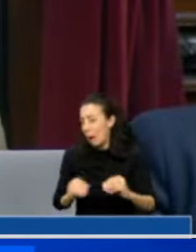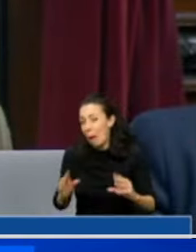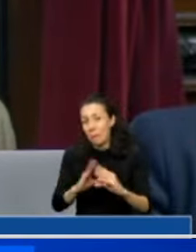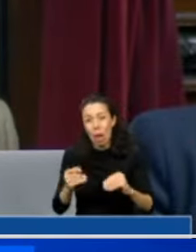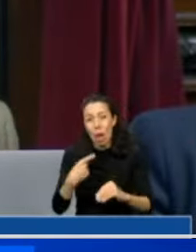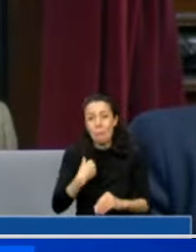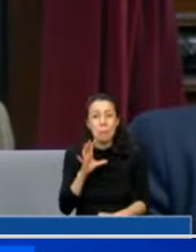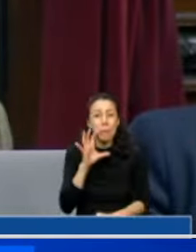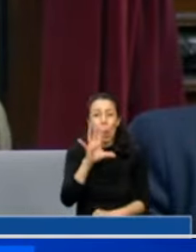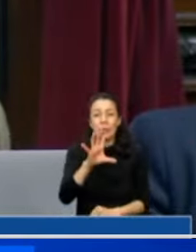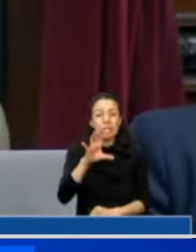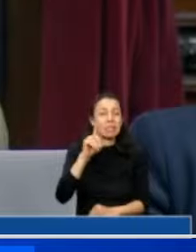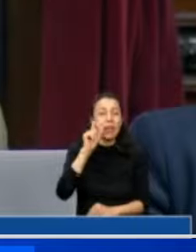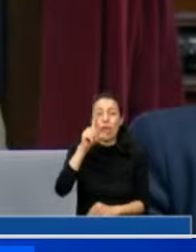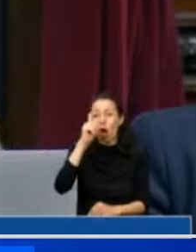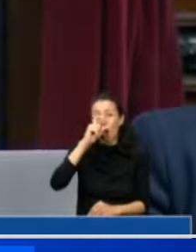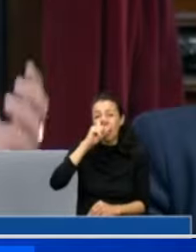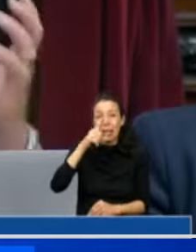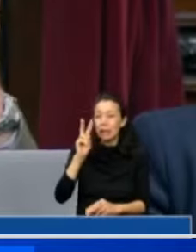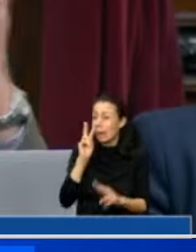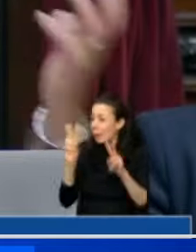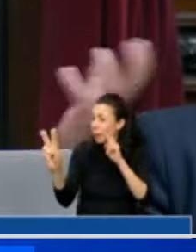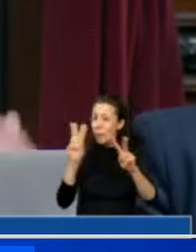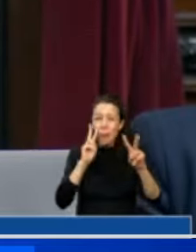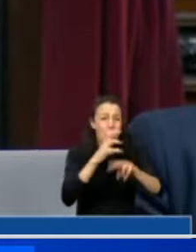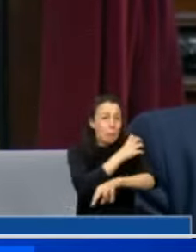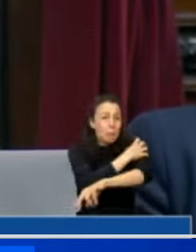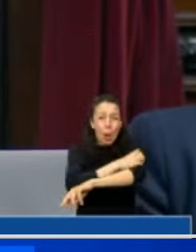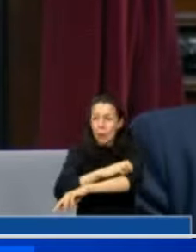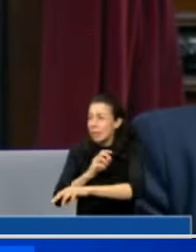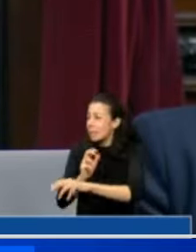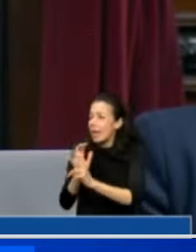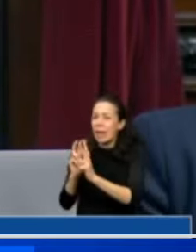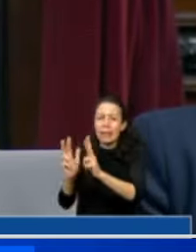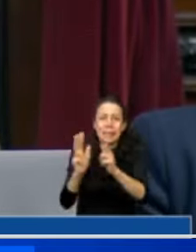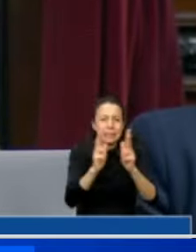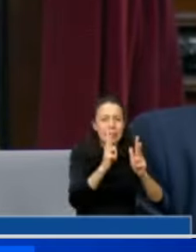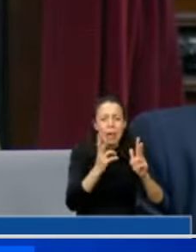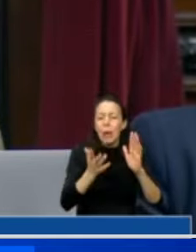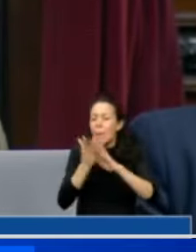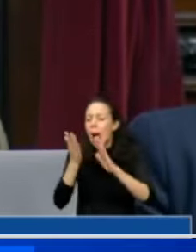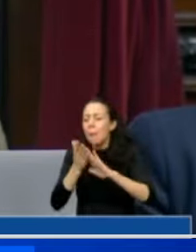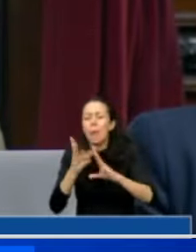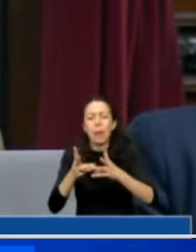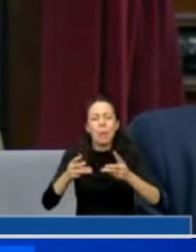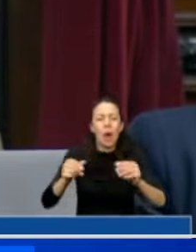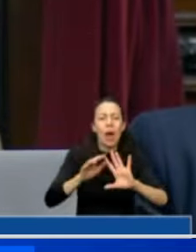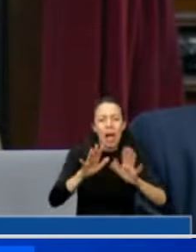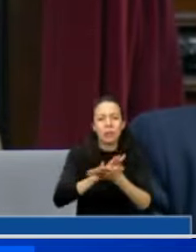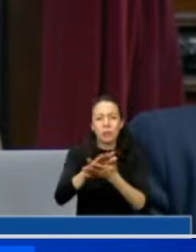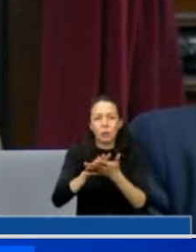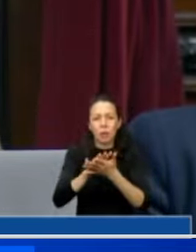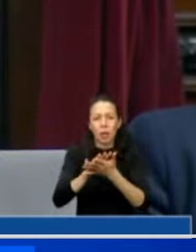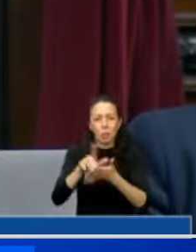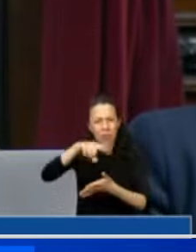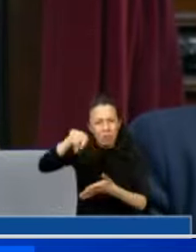gestión de Milei? Yo no creo tanto en eso, porque la conducta de él